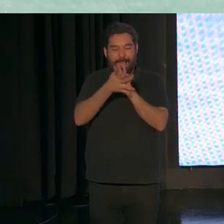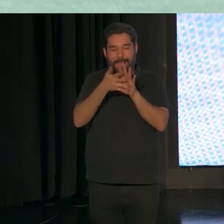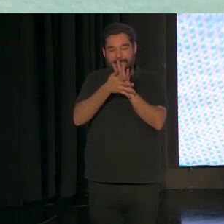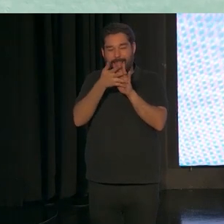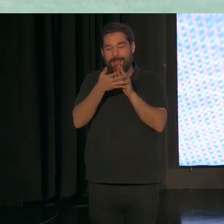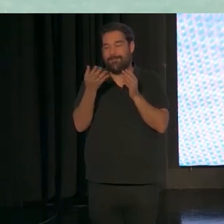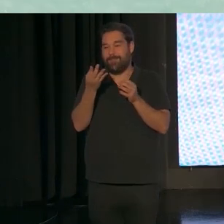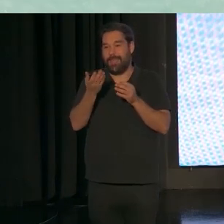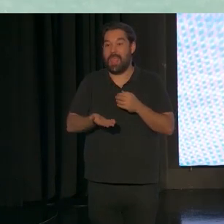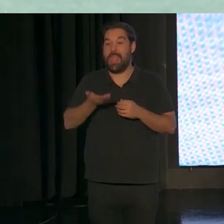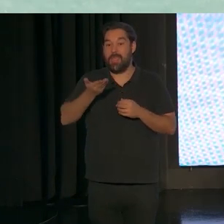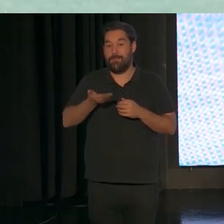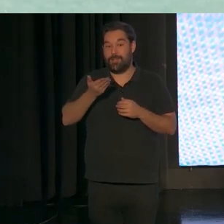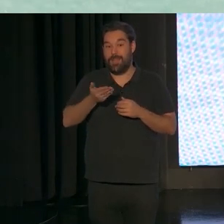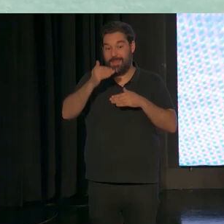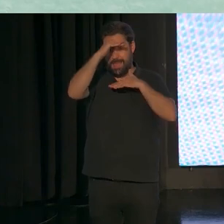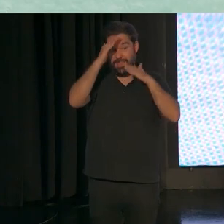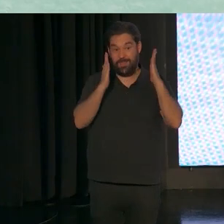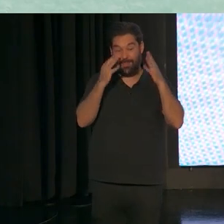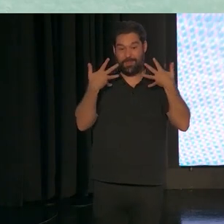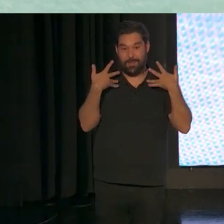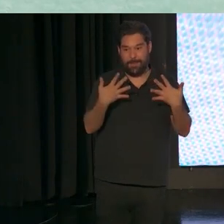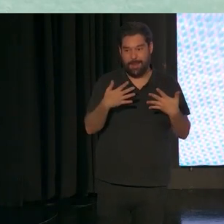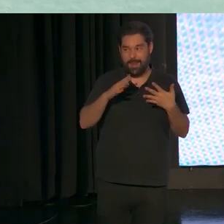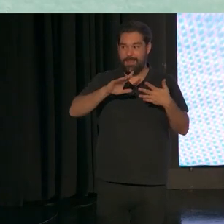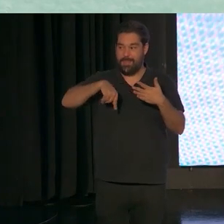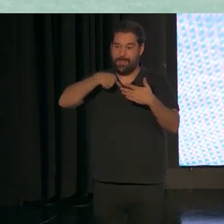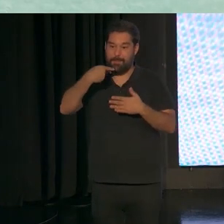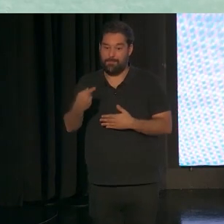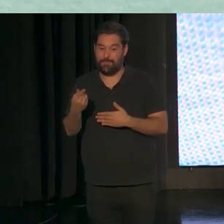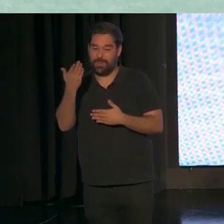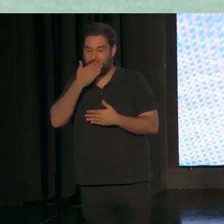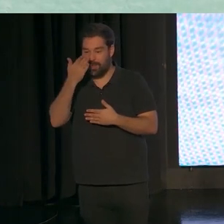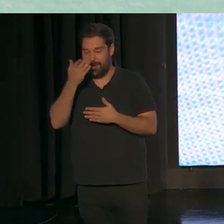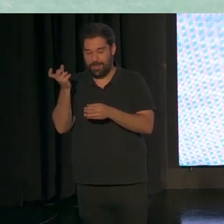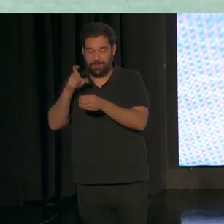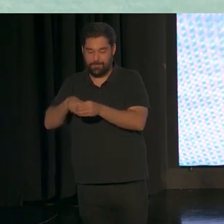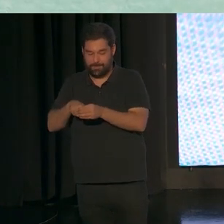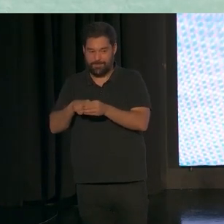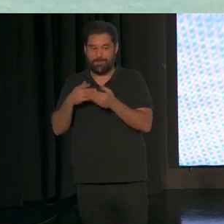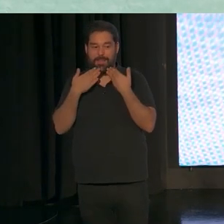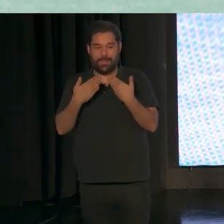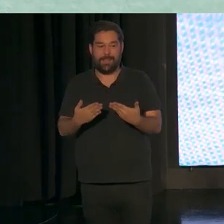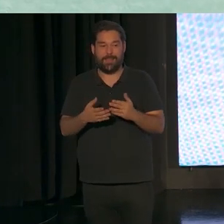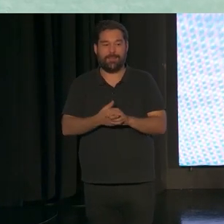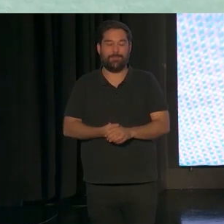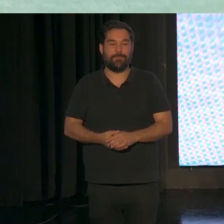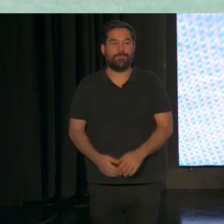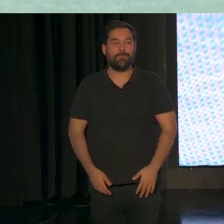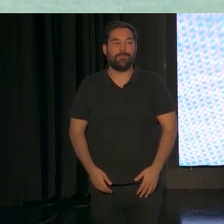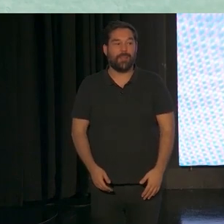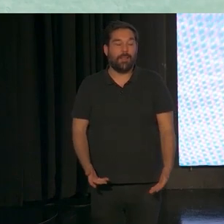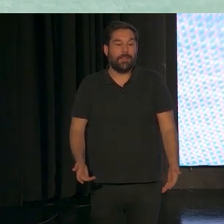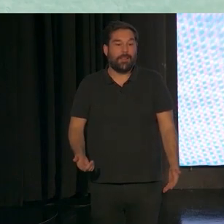tiene el paso de atención temprana a la escolarización Gracias soledad gracias Bueno pues nada